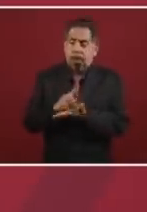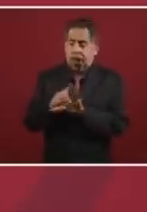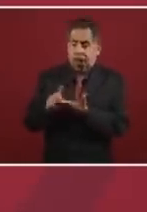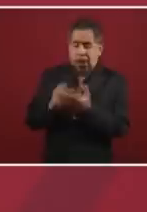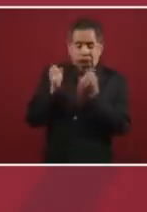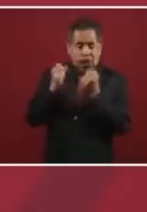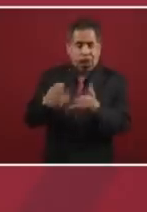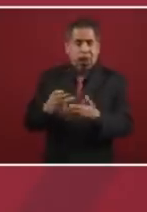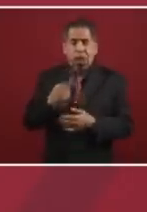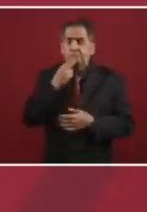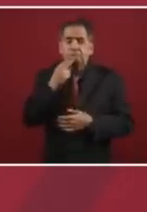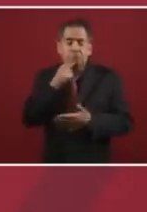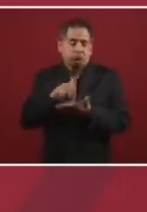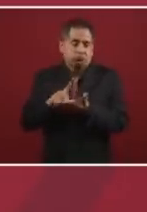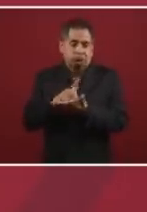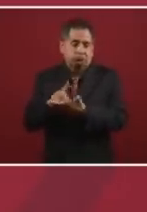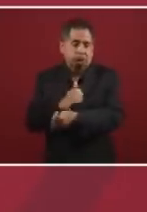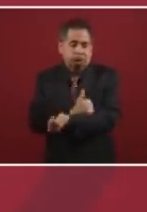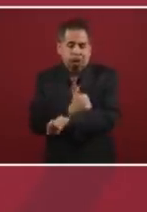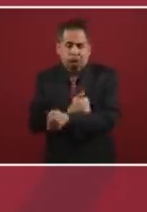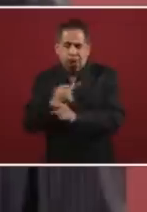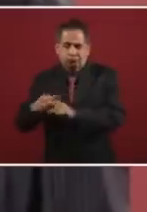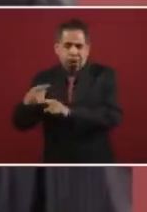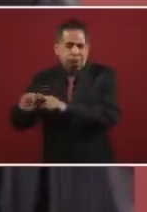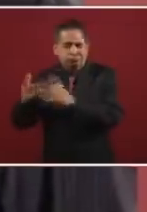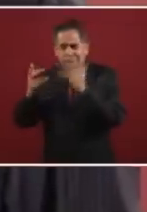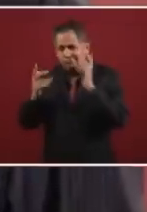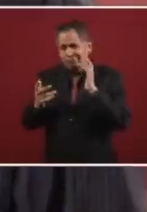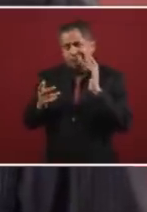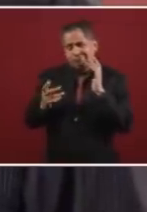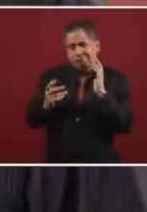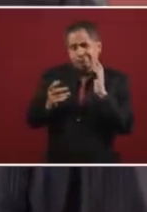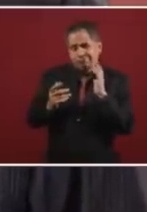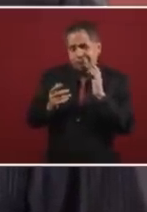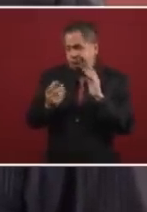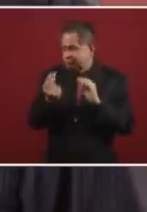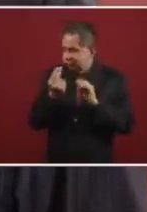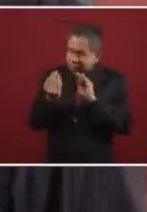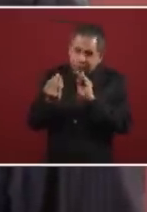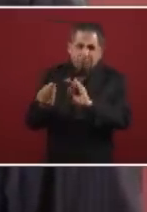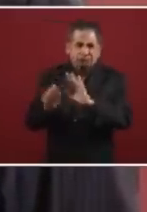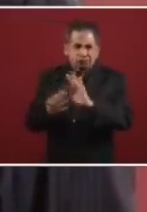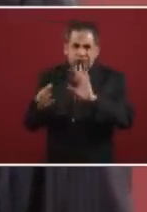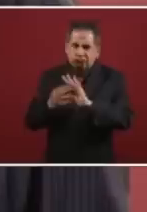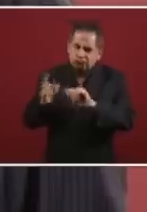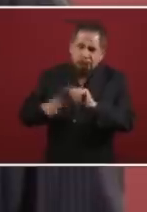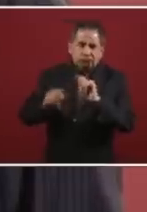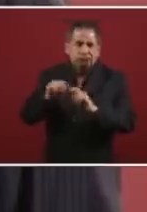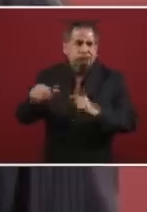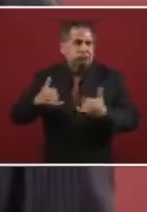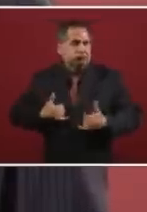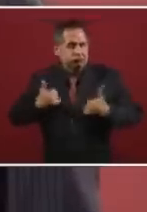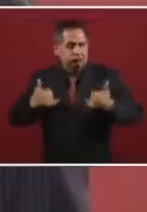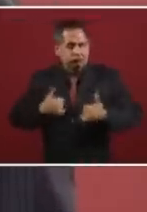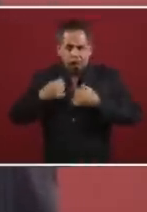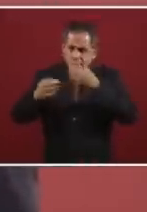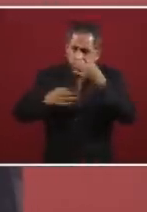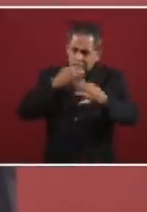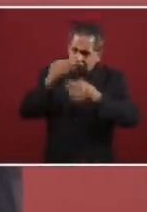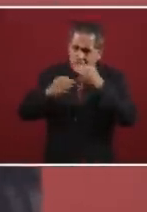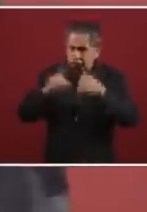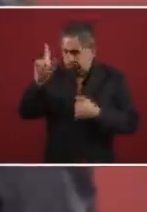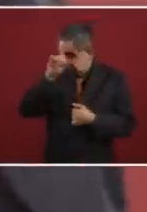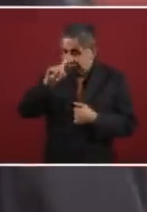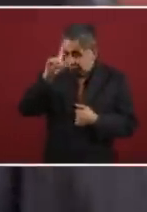drogas sobre todo en los jóvenes la campaña